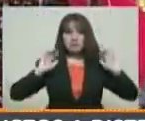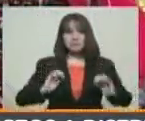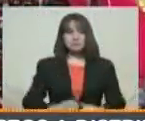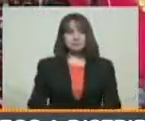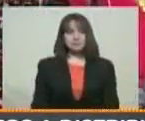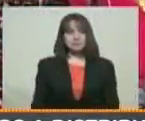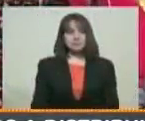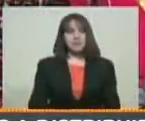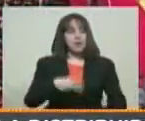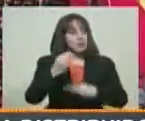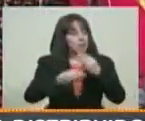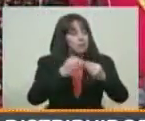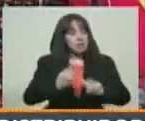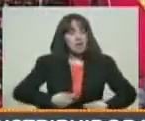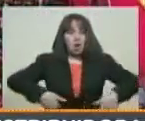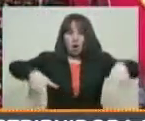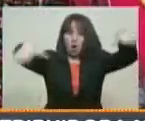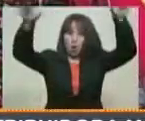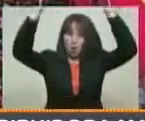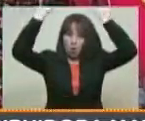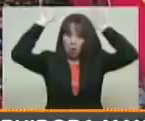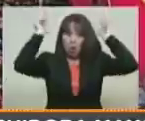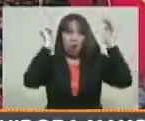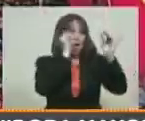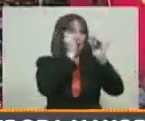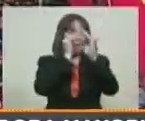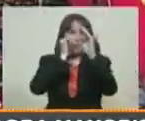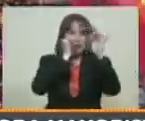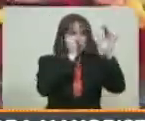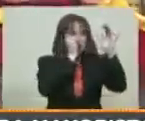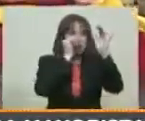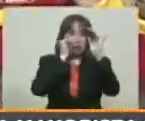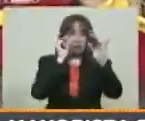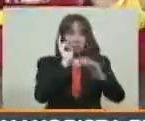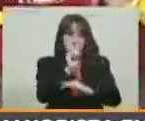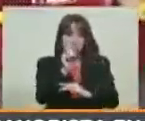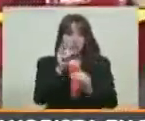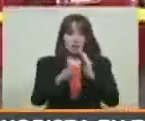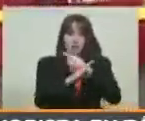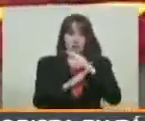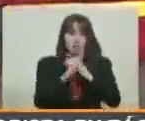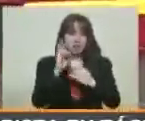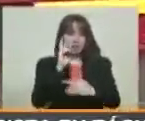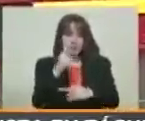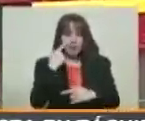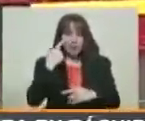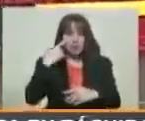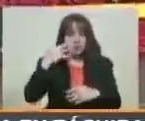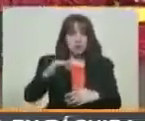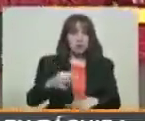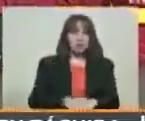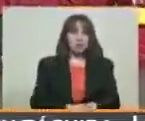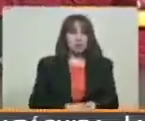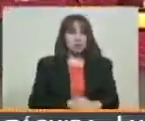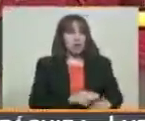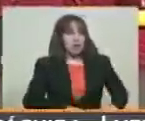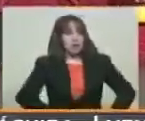Vamos a hacer una ola, pendiente camarógrafo, vamos a hacer una ola de aquí y de aquí para allá.